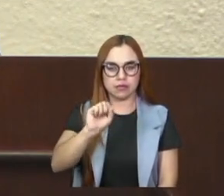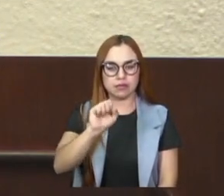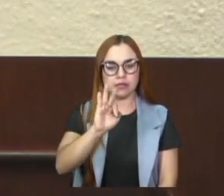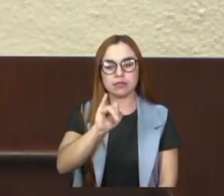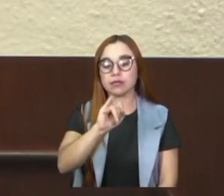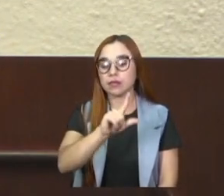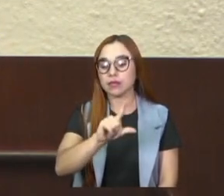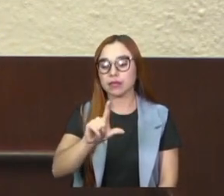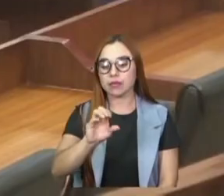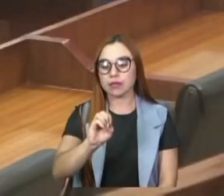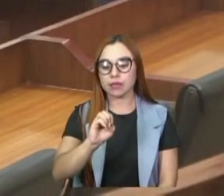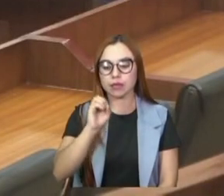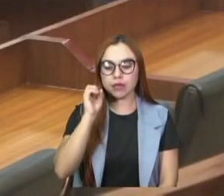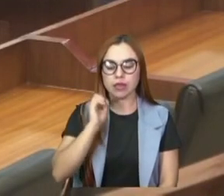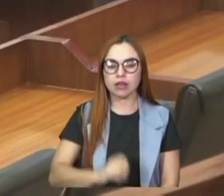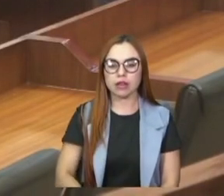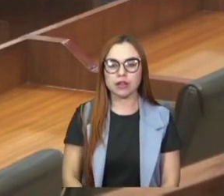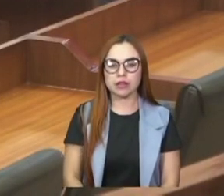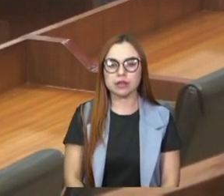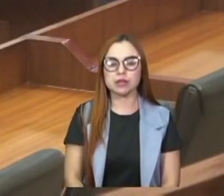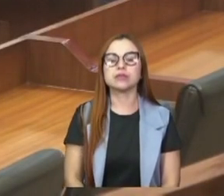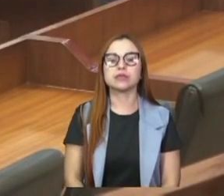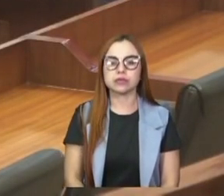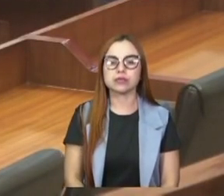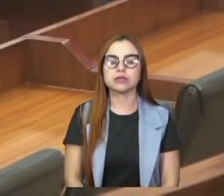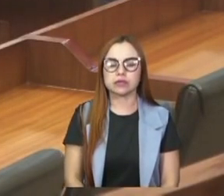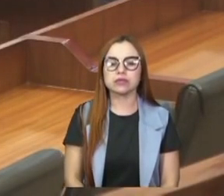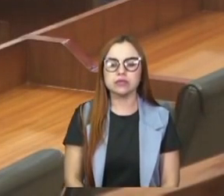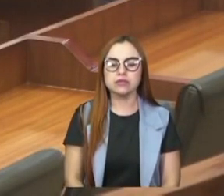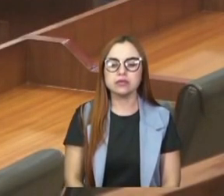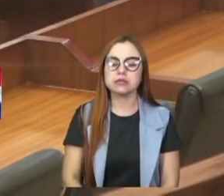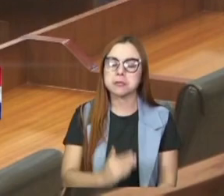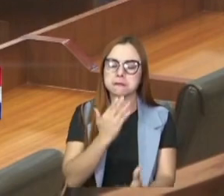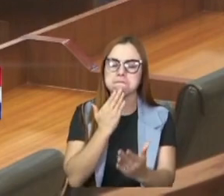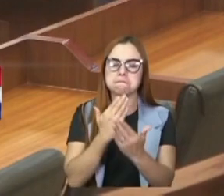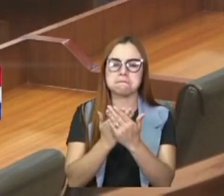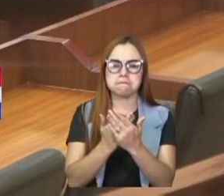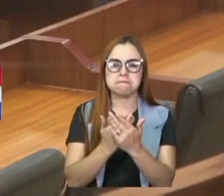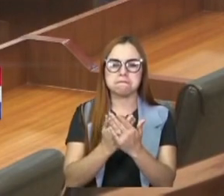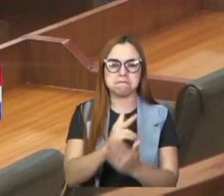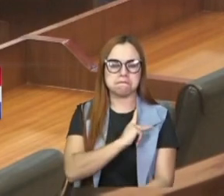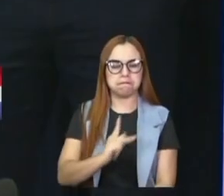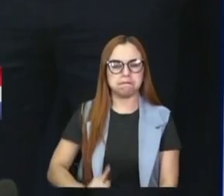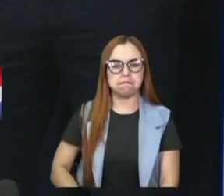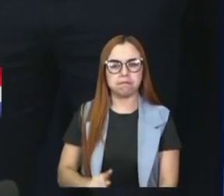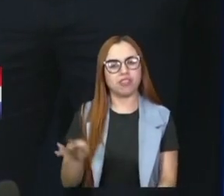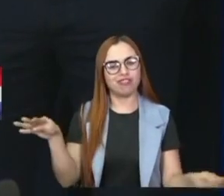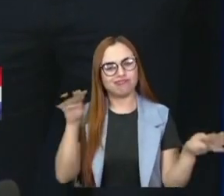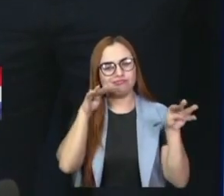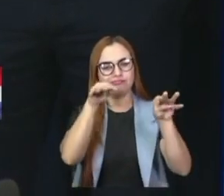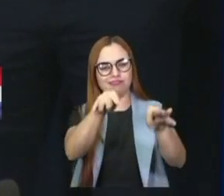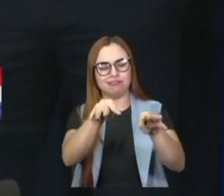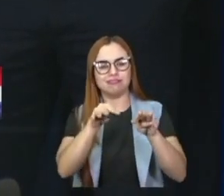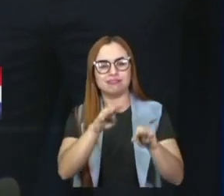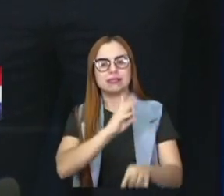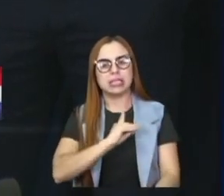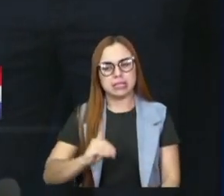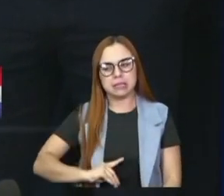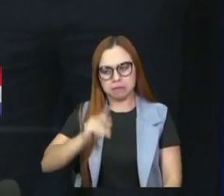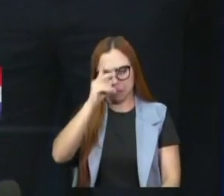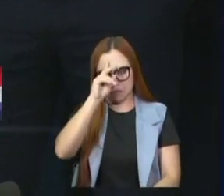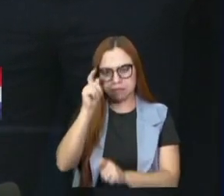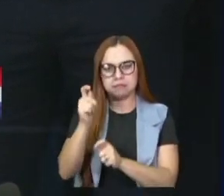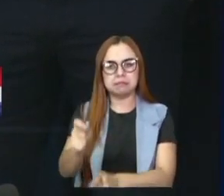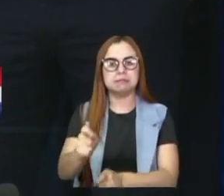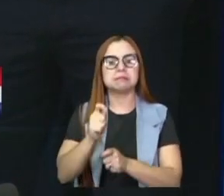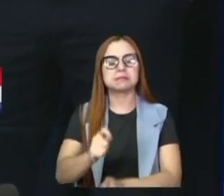Gracias, presidente. Buenas tardes, compañero diputado. Prensa que no ve y nos escucha la mañana de hoy. Hoy quiero mandarle un mensaje